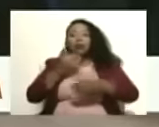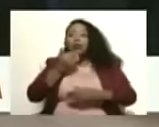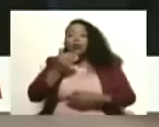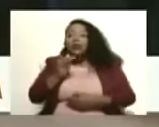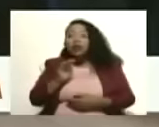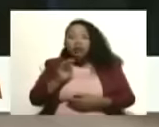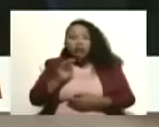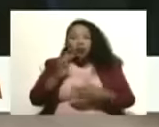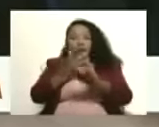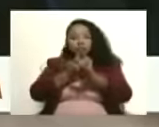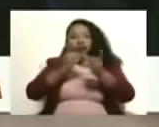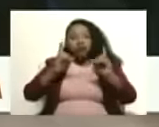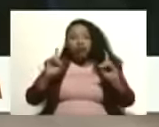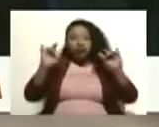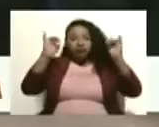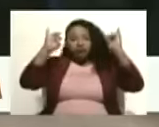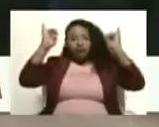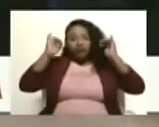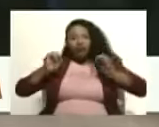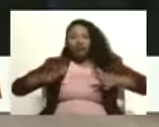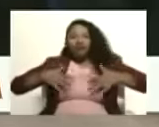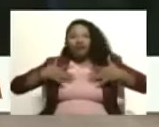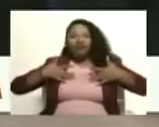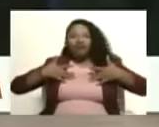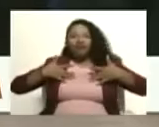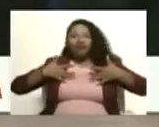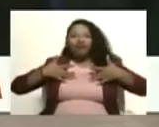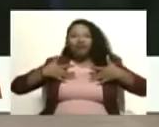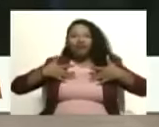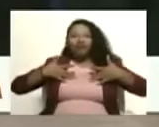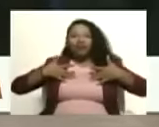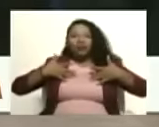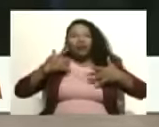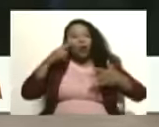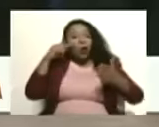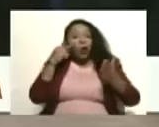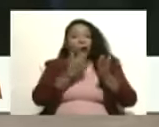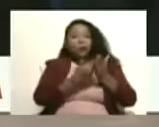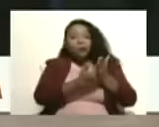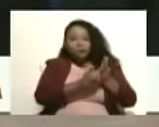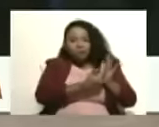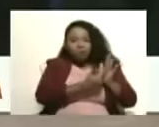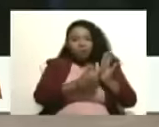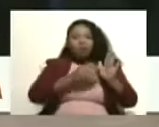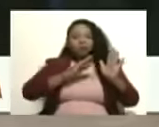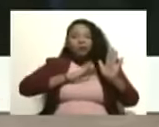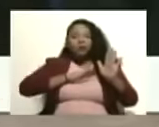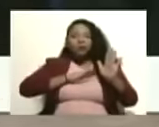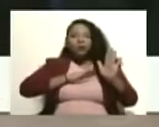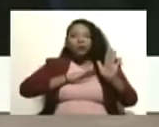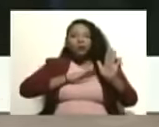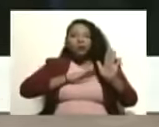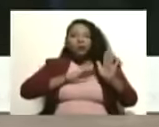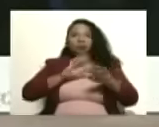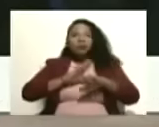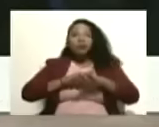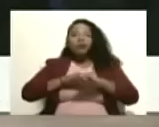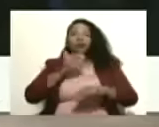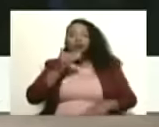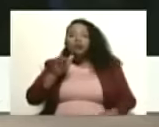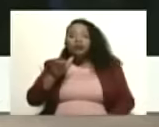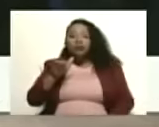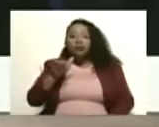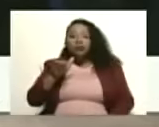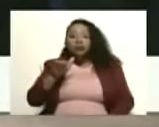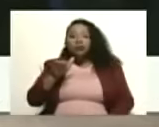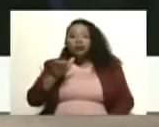democracia, para la fiesta de la alegría, para la reafirmación de nuestra soberanía que ocurrirá en